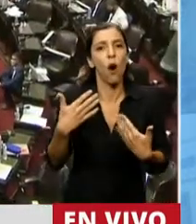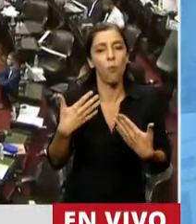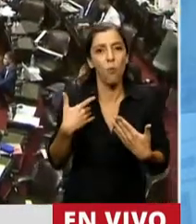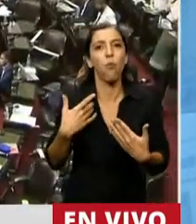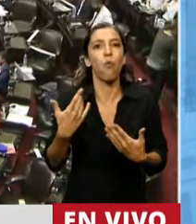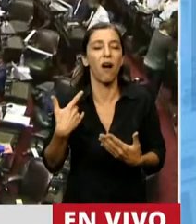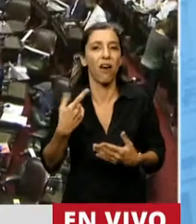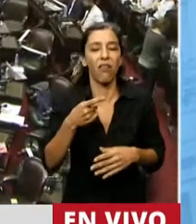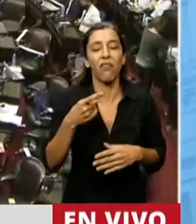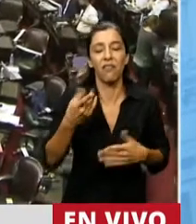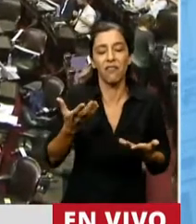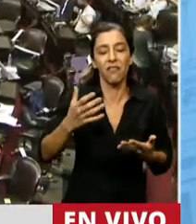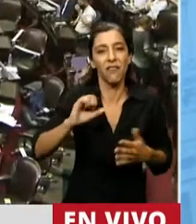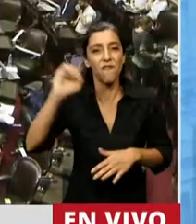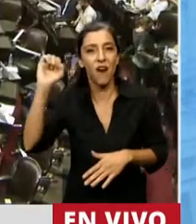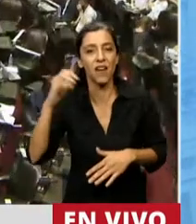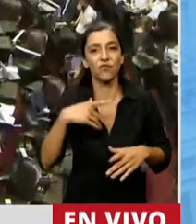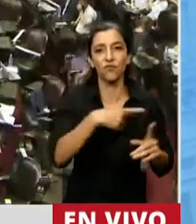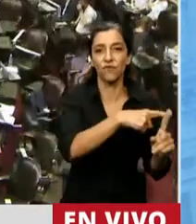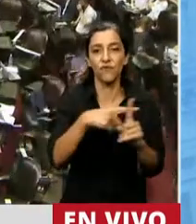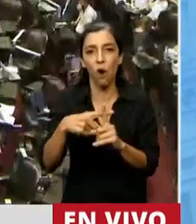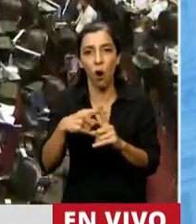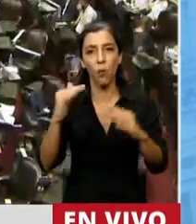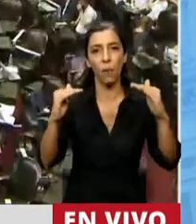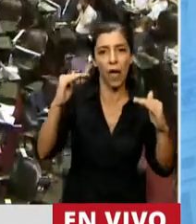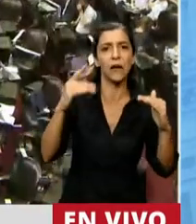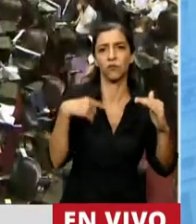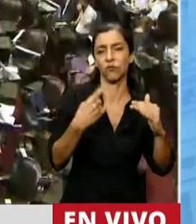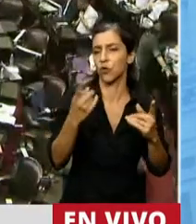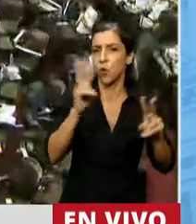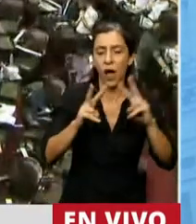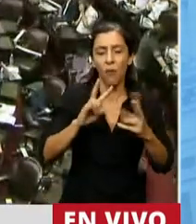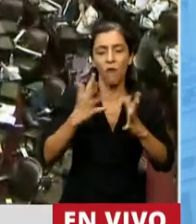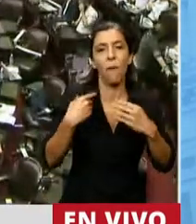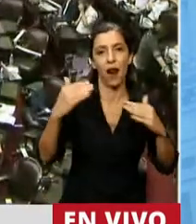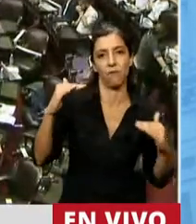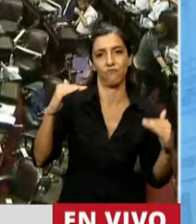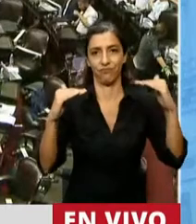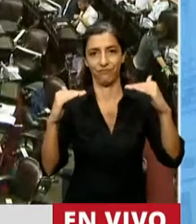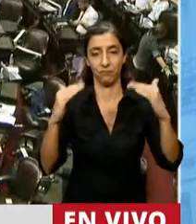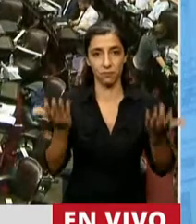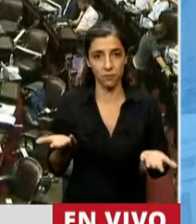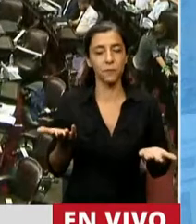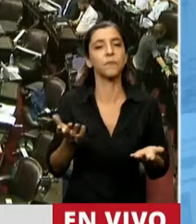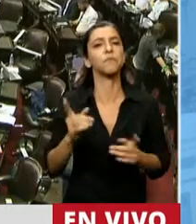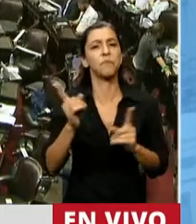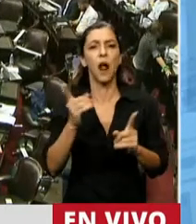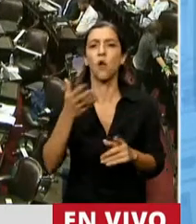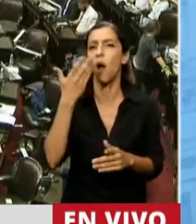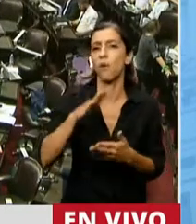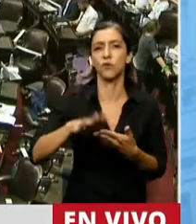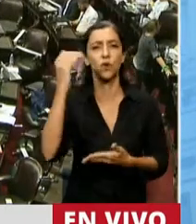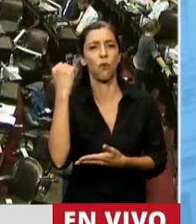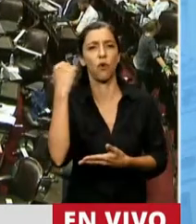nos plantean que no ayudemos a indexar la economía. Bueno, podría ser, pero después